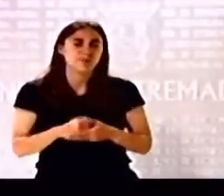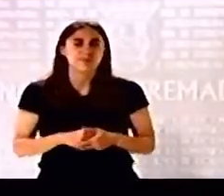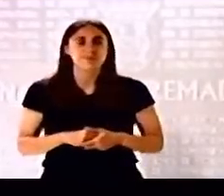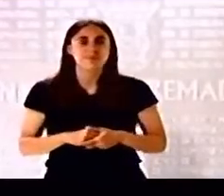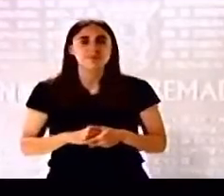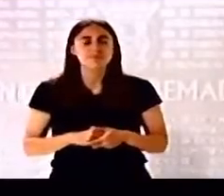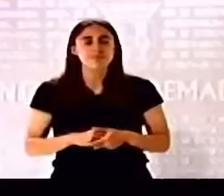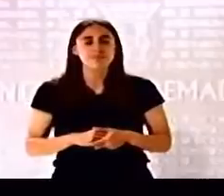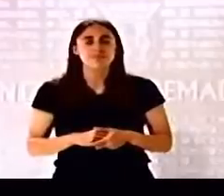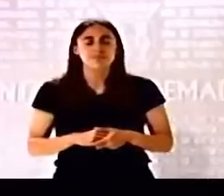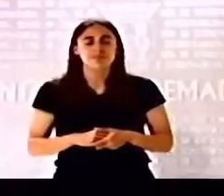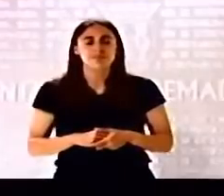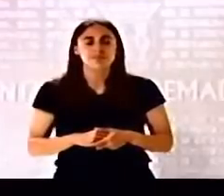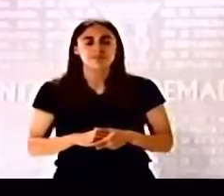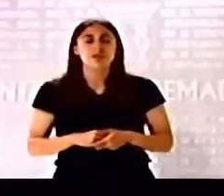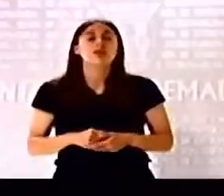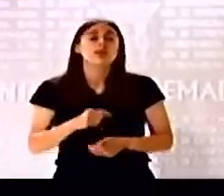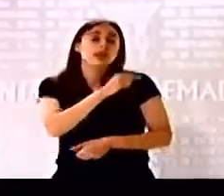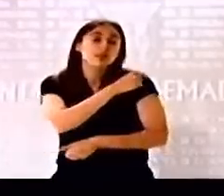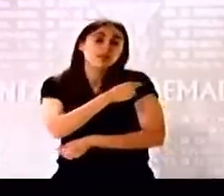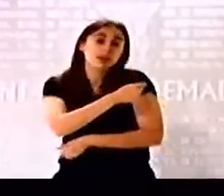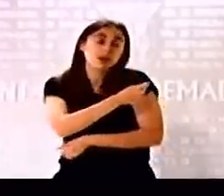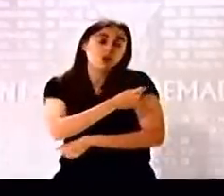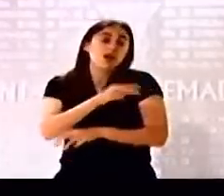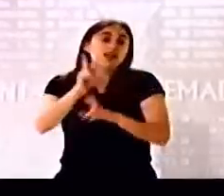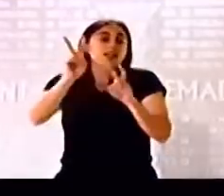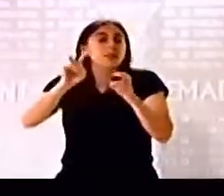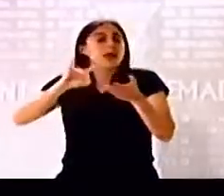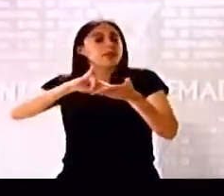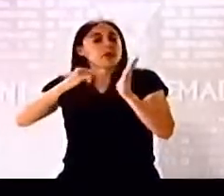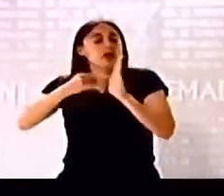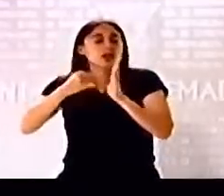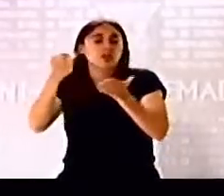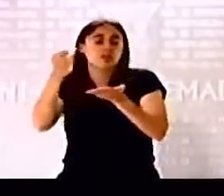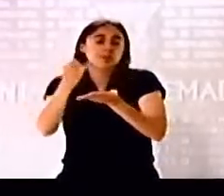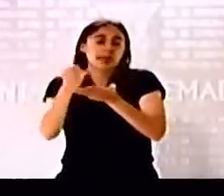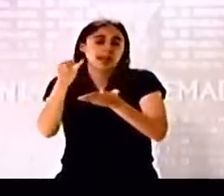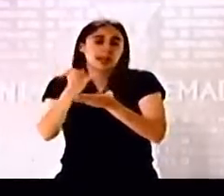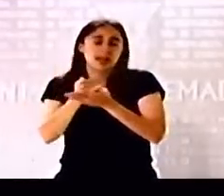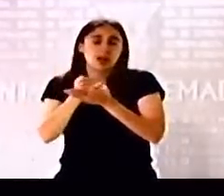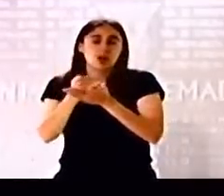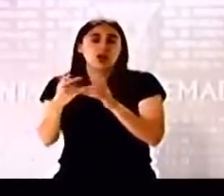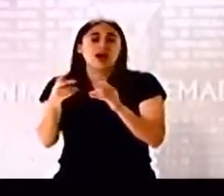de las vacunas en relación a los proyectos pilotos del área de salud de Mérida.